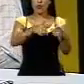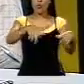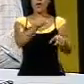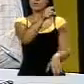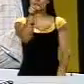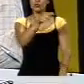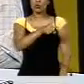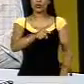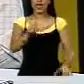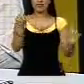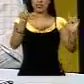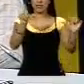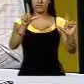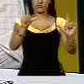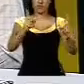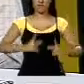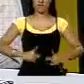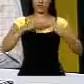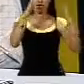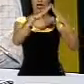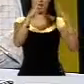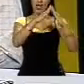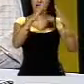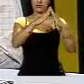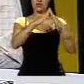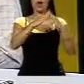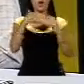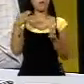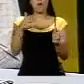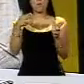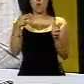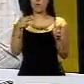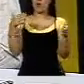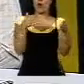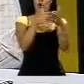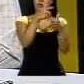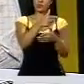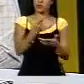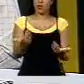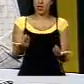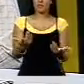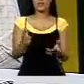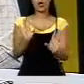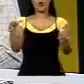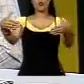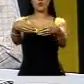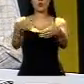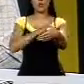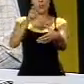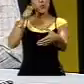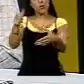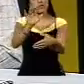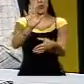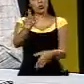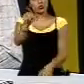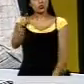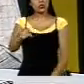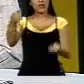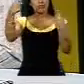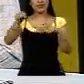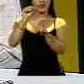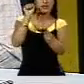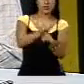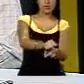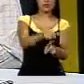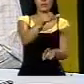desestabilizadores, desadaptados, que bueno, no merecen llamarse pueblo, chicos. Vamos a ver un micro de este